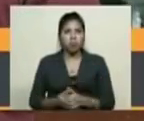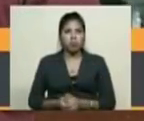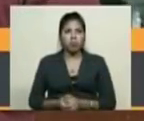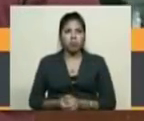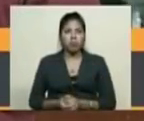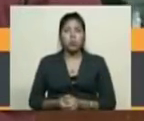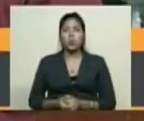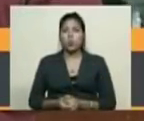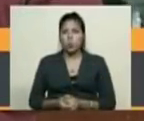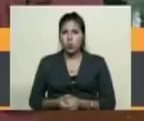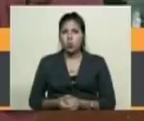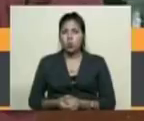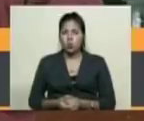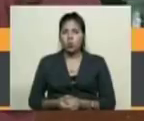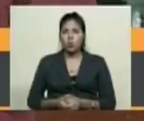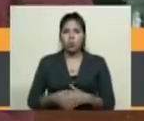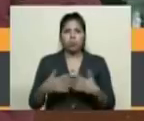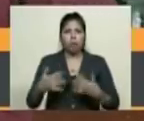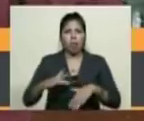criminales,